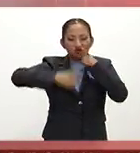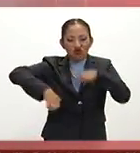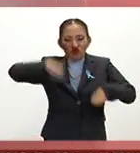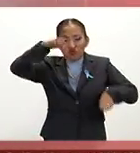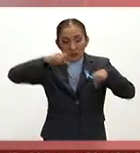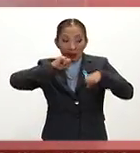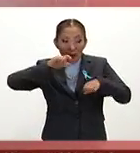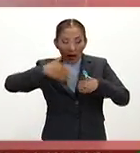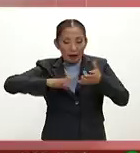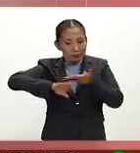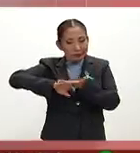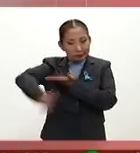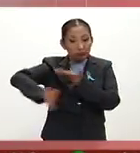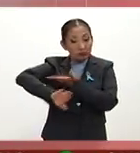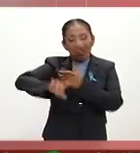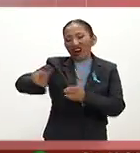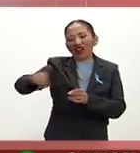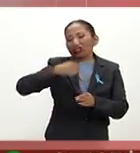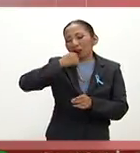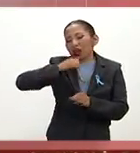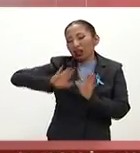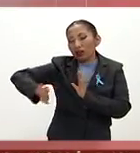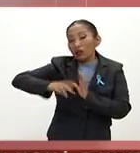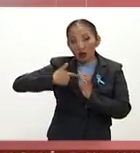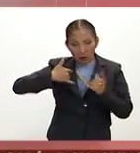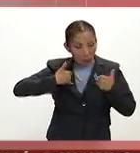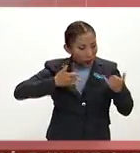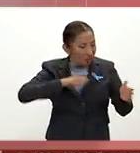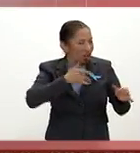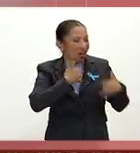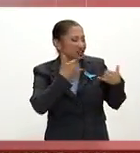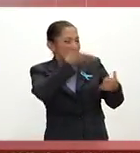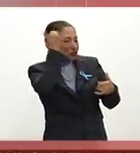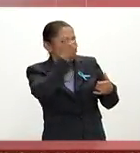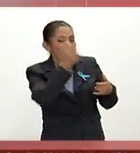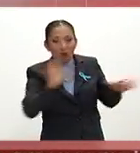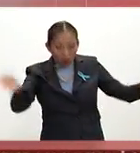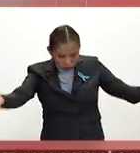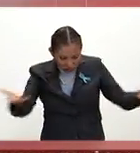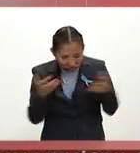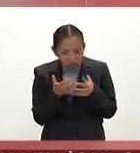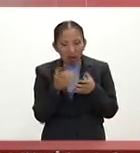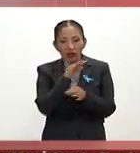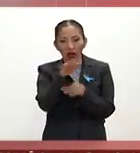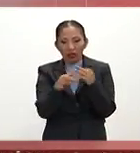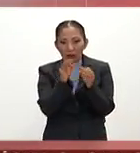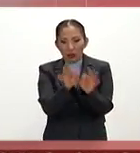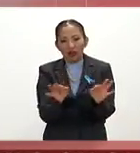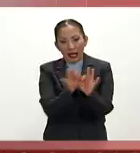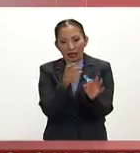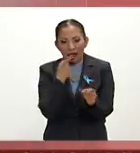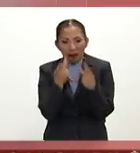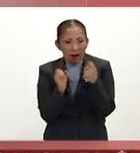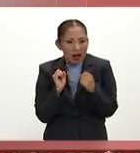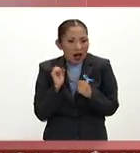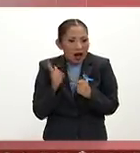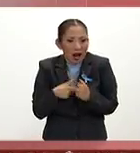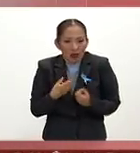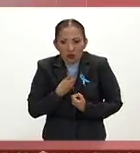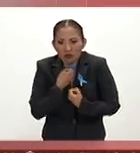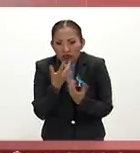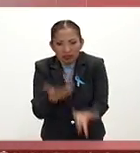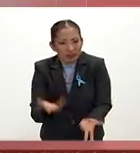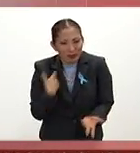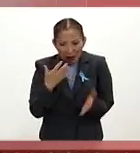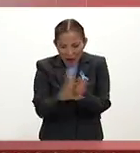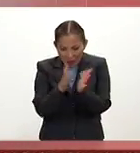están siendo discriminadas, y los jóvenes, también tienen algo muy importante que decir para participar